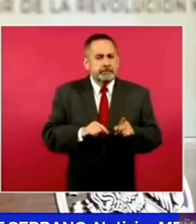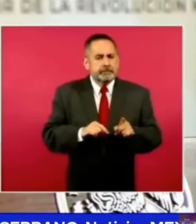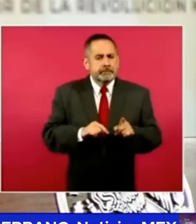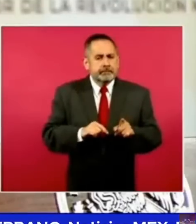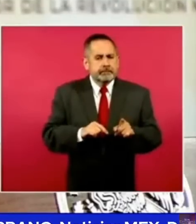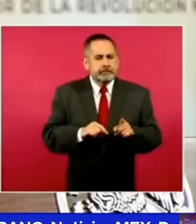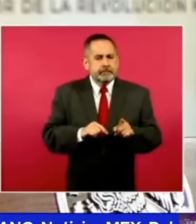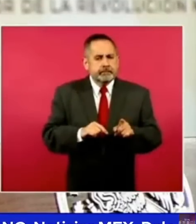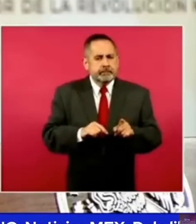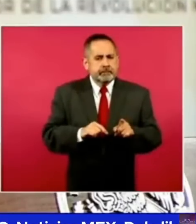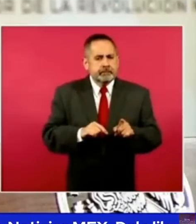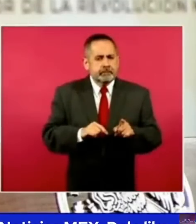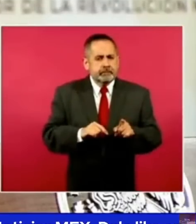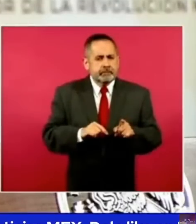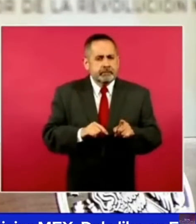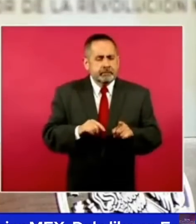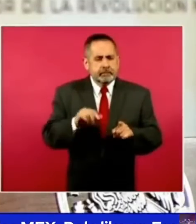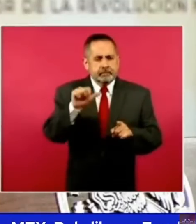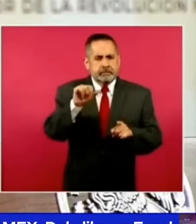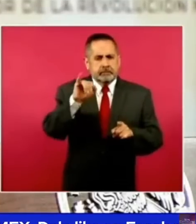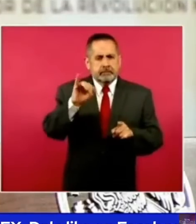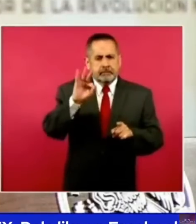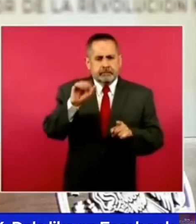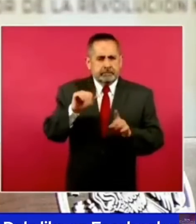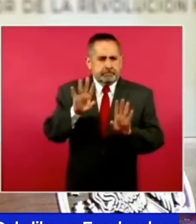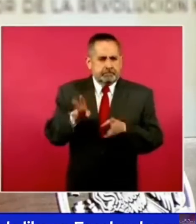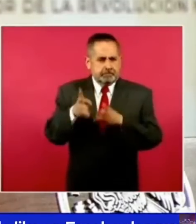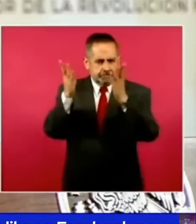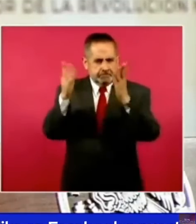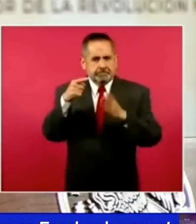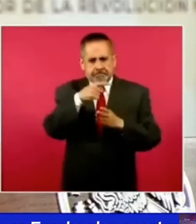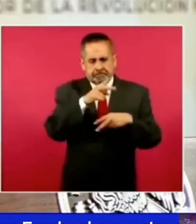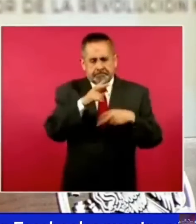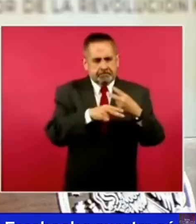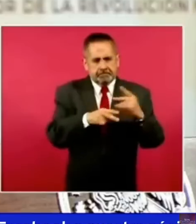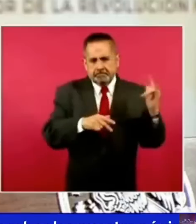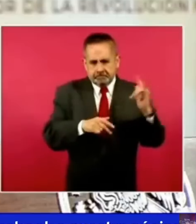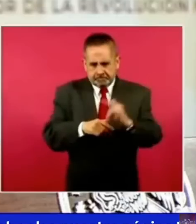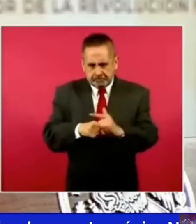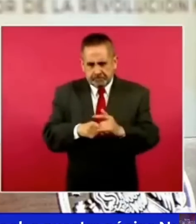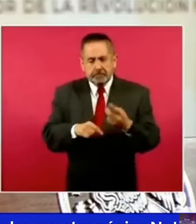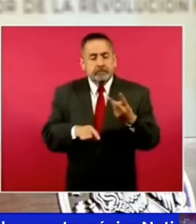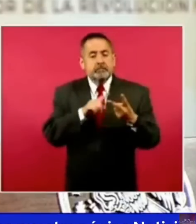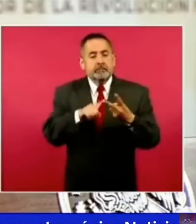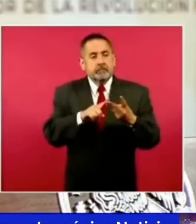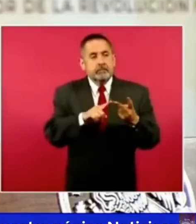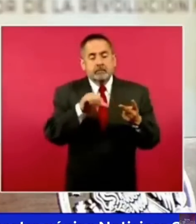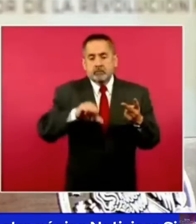en el aeropuerto Felipe Ángeles. Y hoy nos dicen